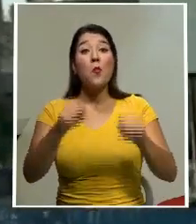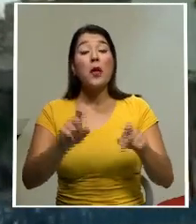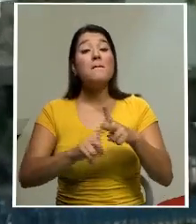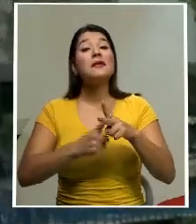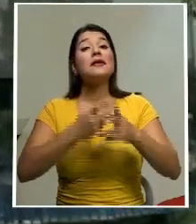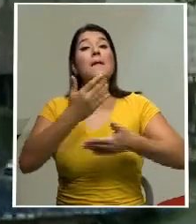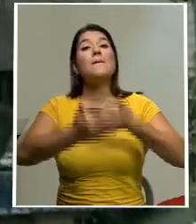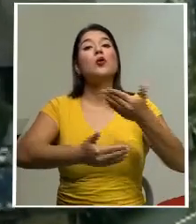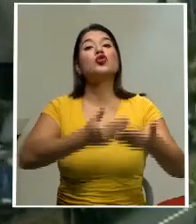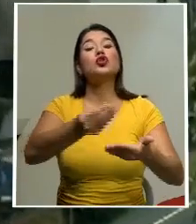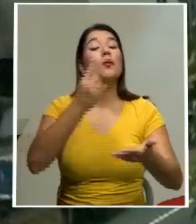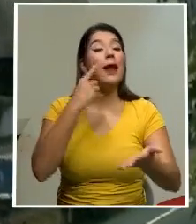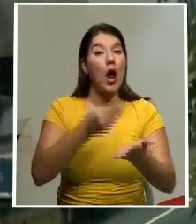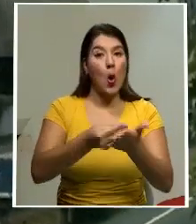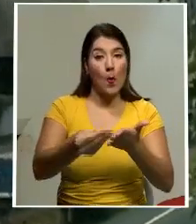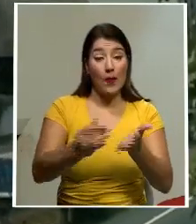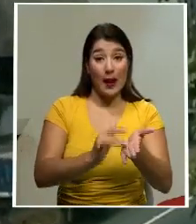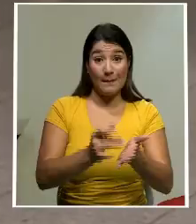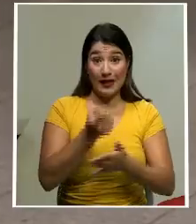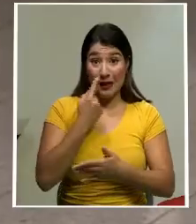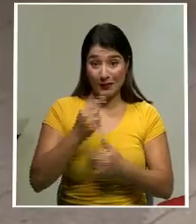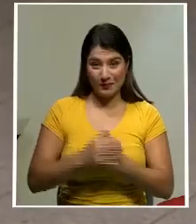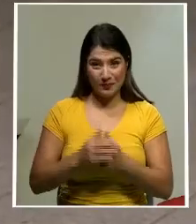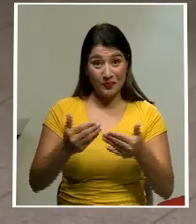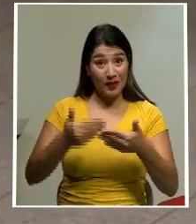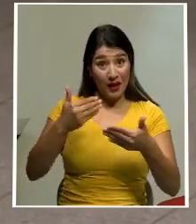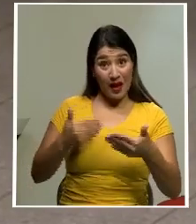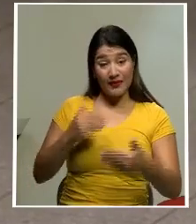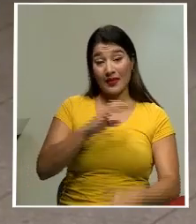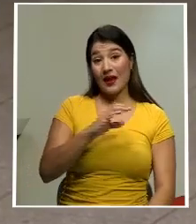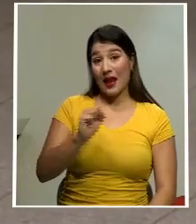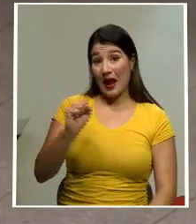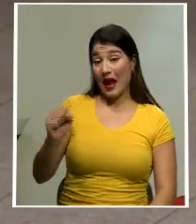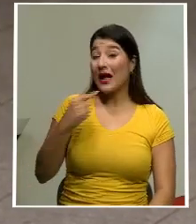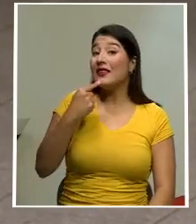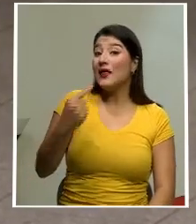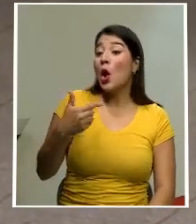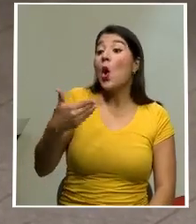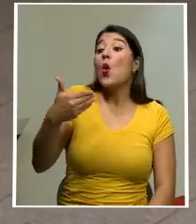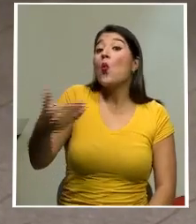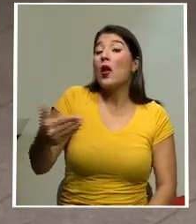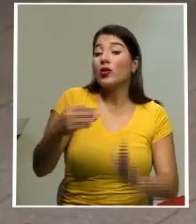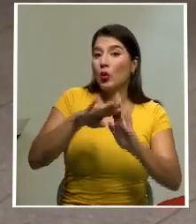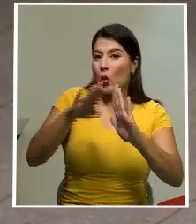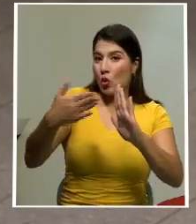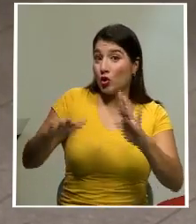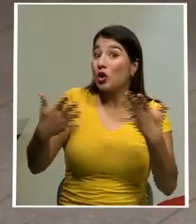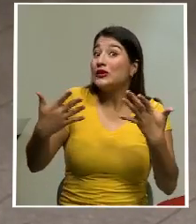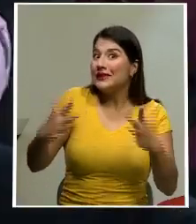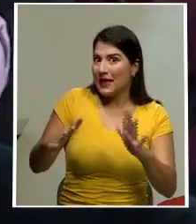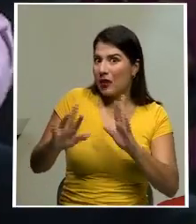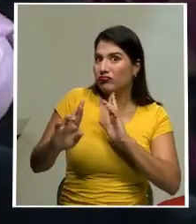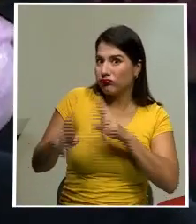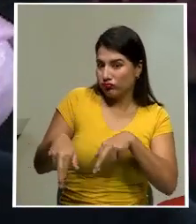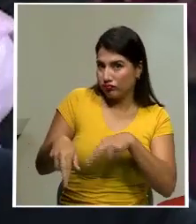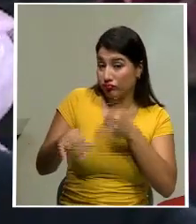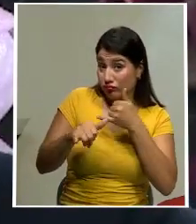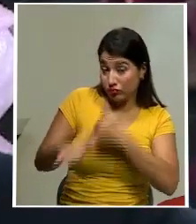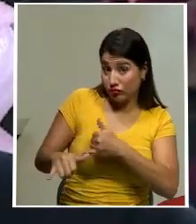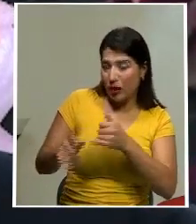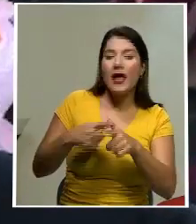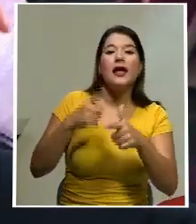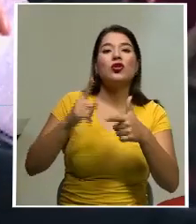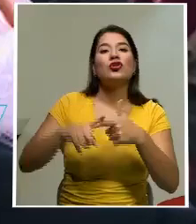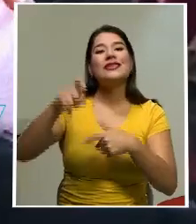compra del medicamento. Días atrás la Caja indicó que una vez resuelta la apelación, la empresa encargada podría entregar el medicamento